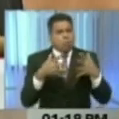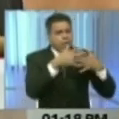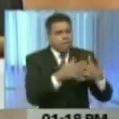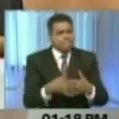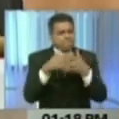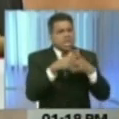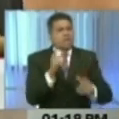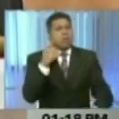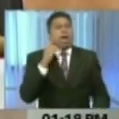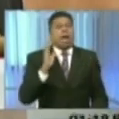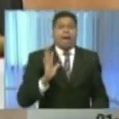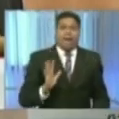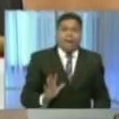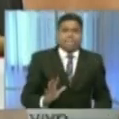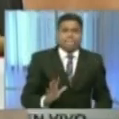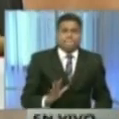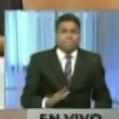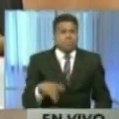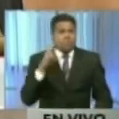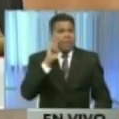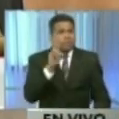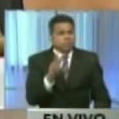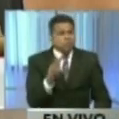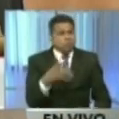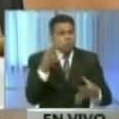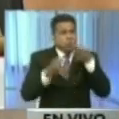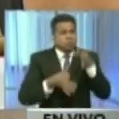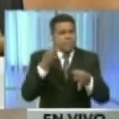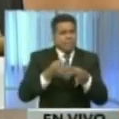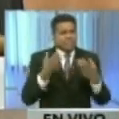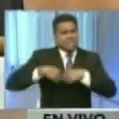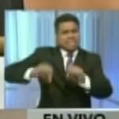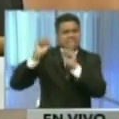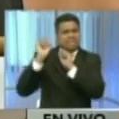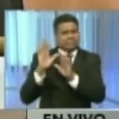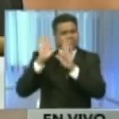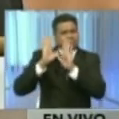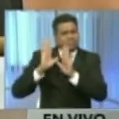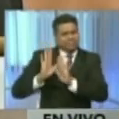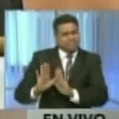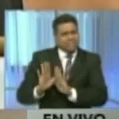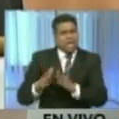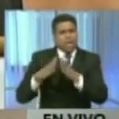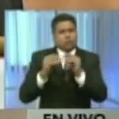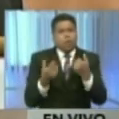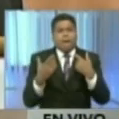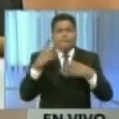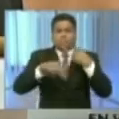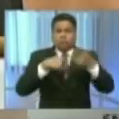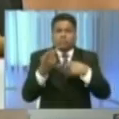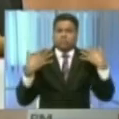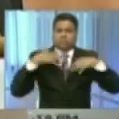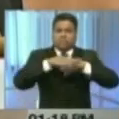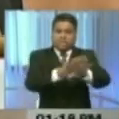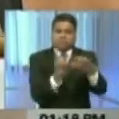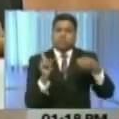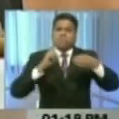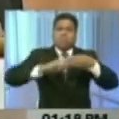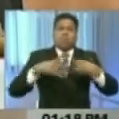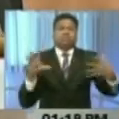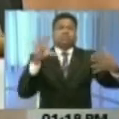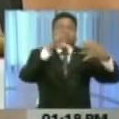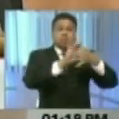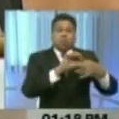restauración conservadora busca justamente detener estos procesos de integración, estos procesos de unión